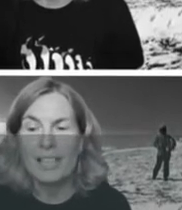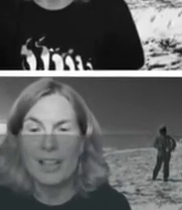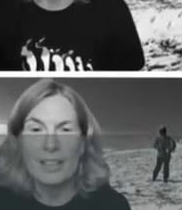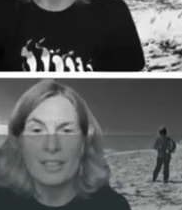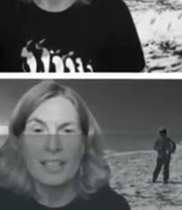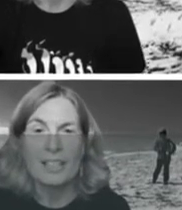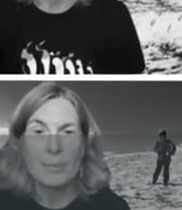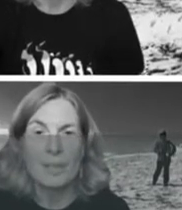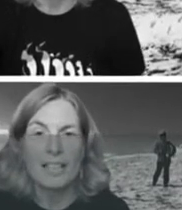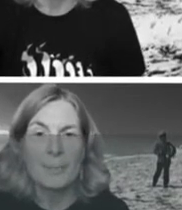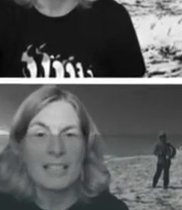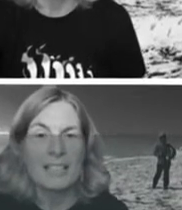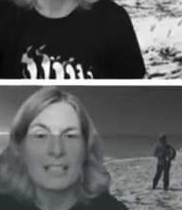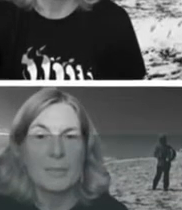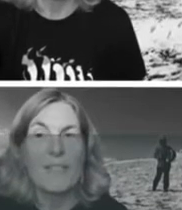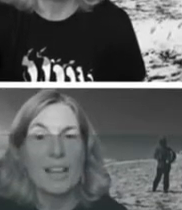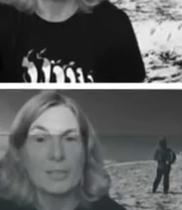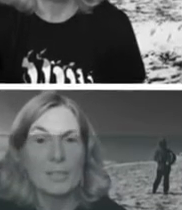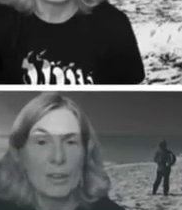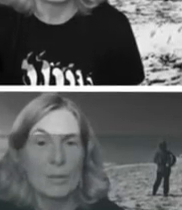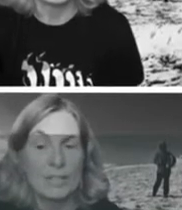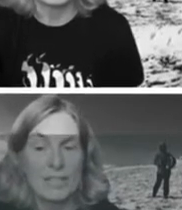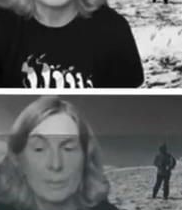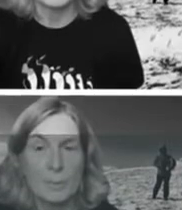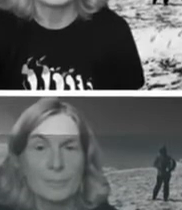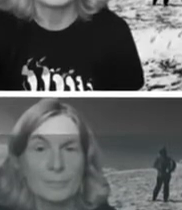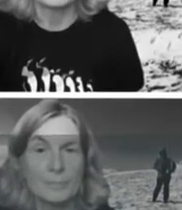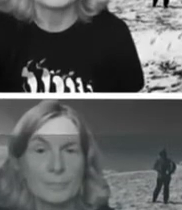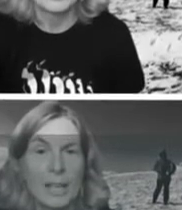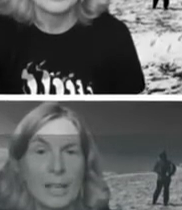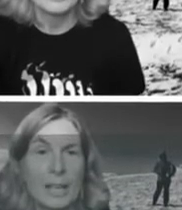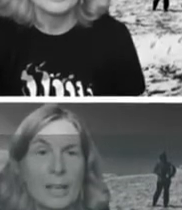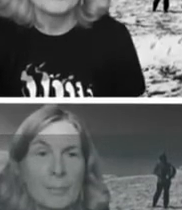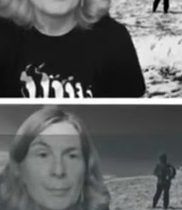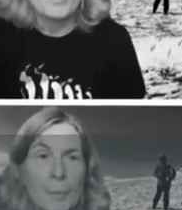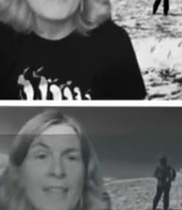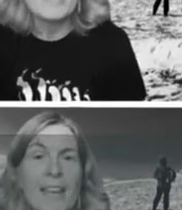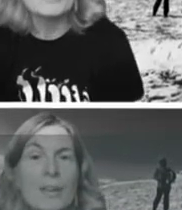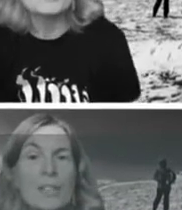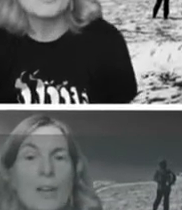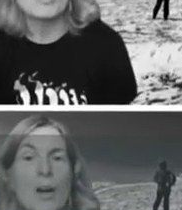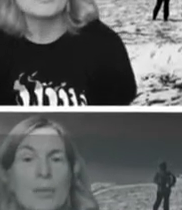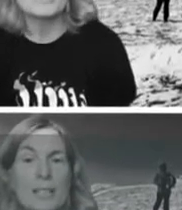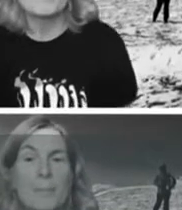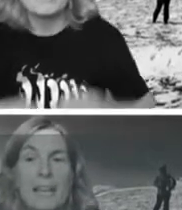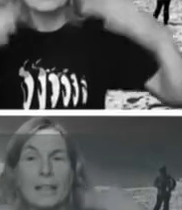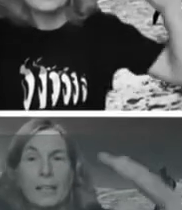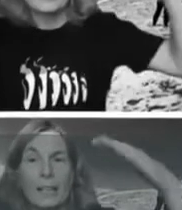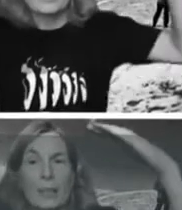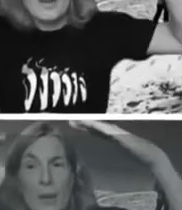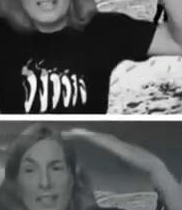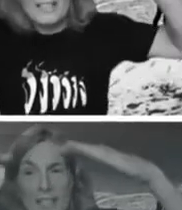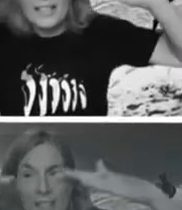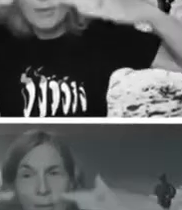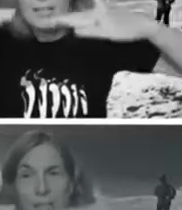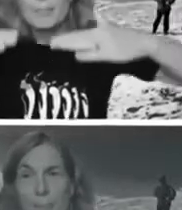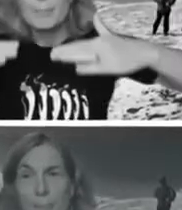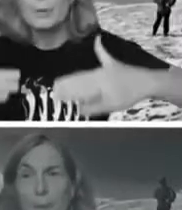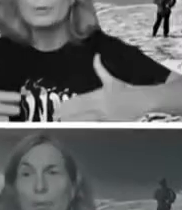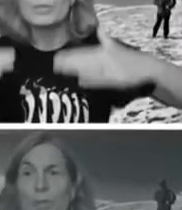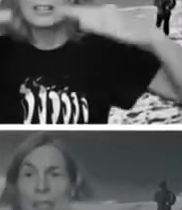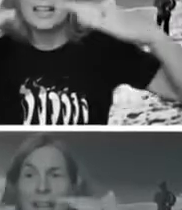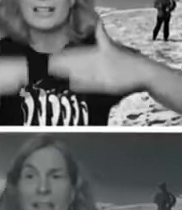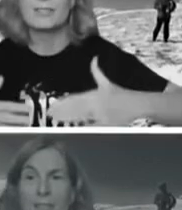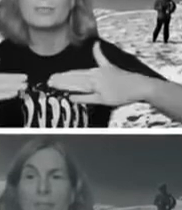estas son las cosas que esperamos ver cuando el agujero de ozono es pequeño. Pero cuando el agujero de ozono es grande, esos vientos